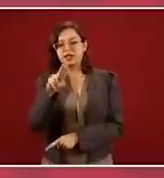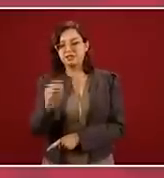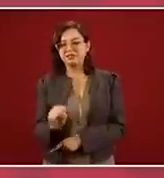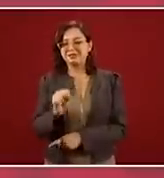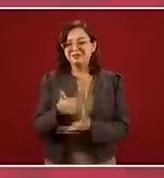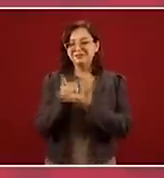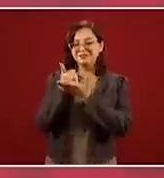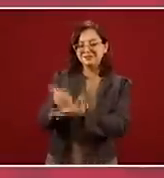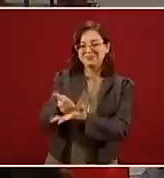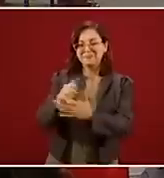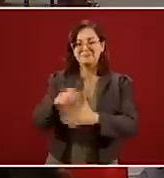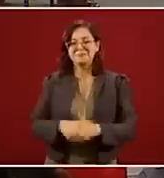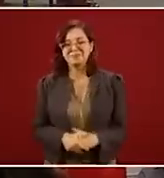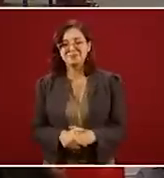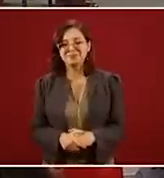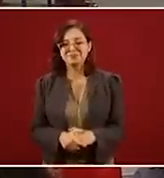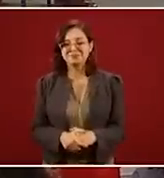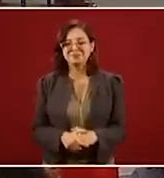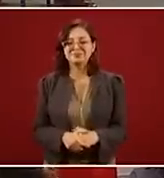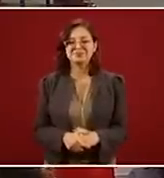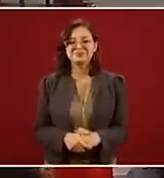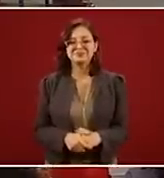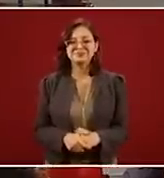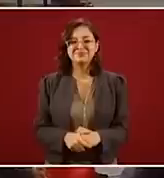Como amable